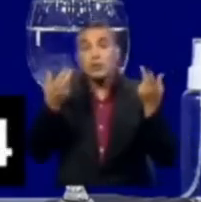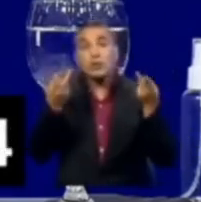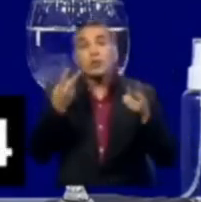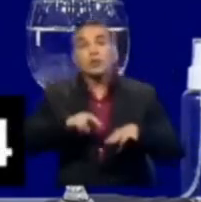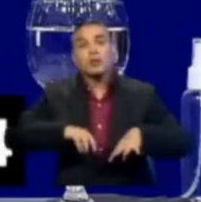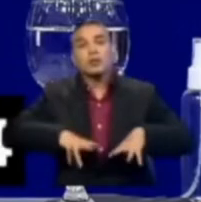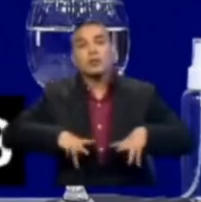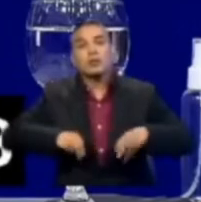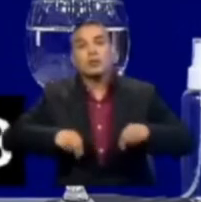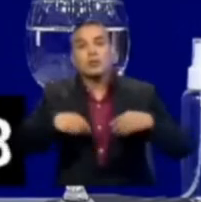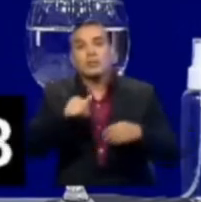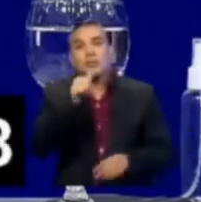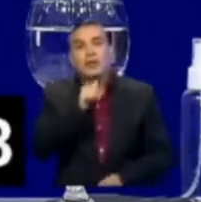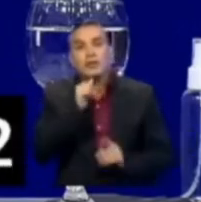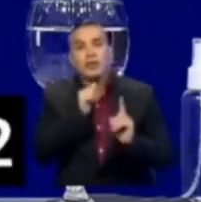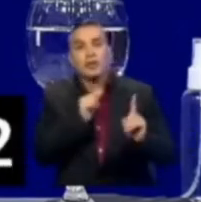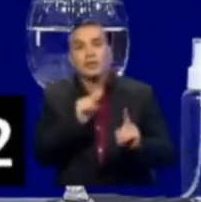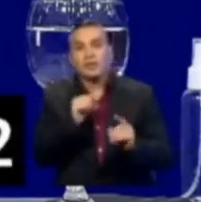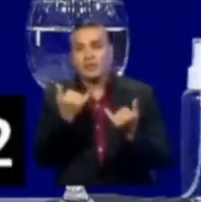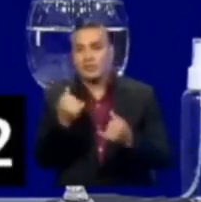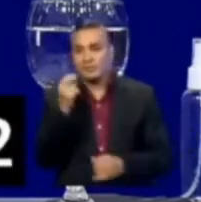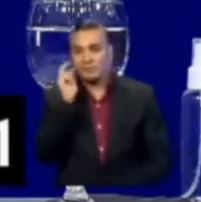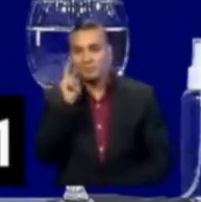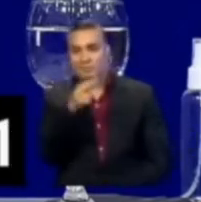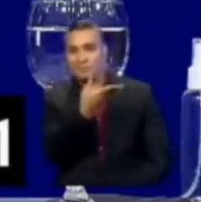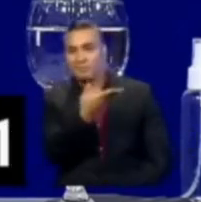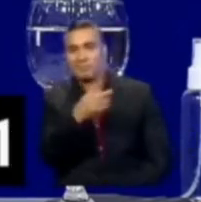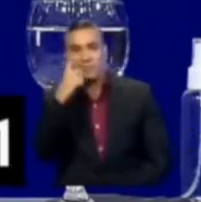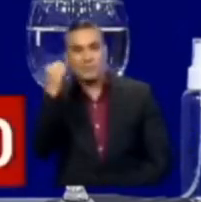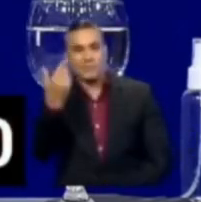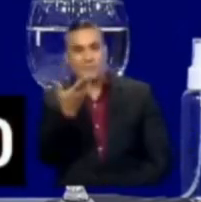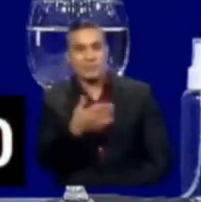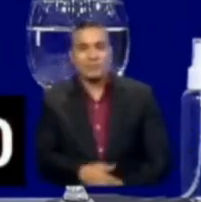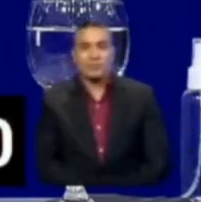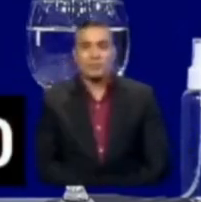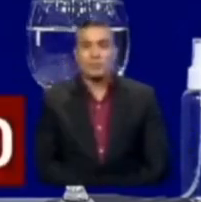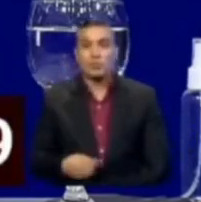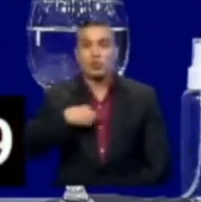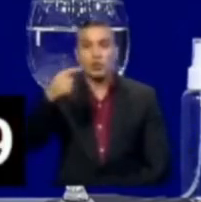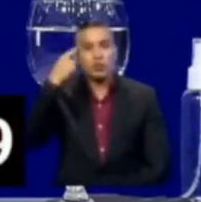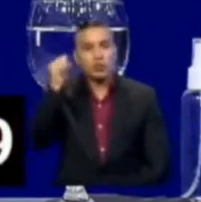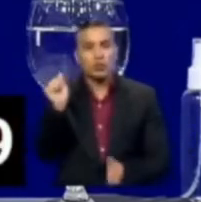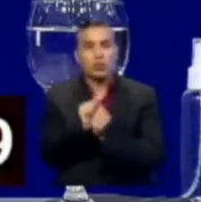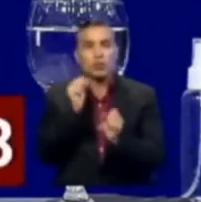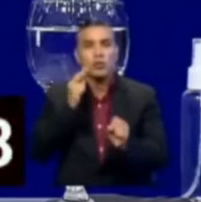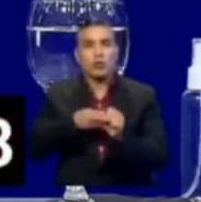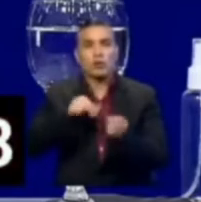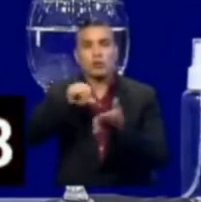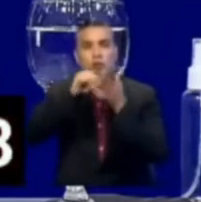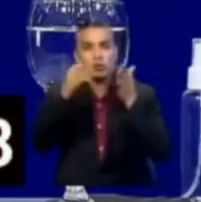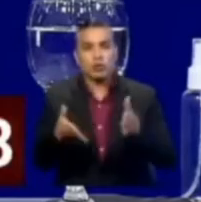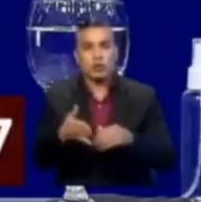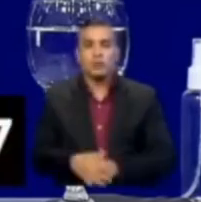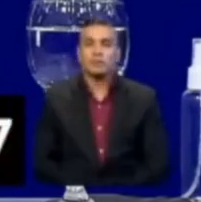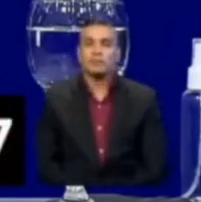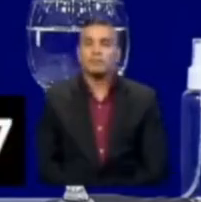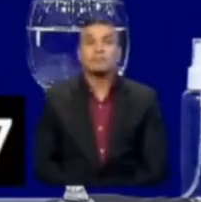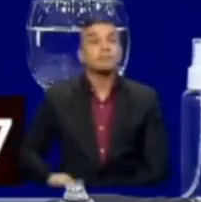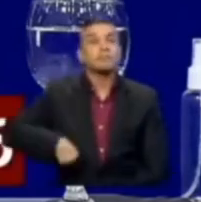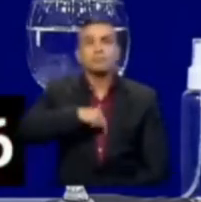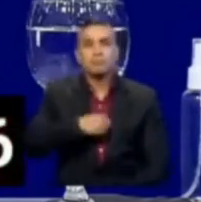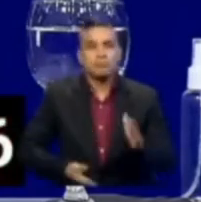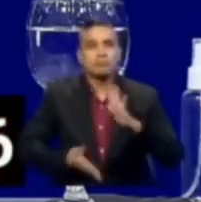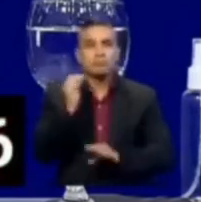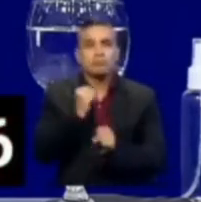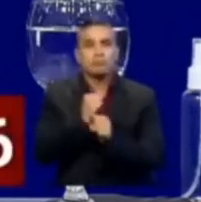la corrupción privada presente en esta sala. Voy a gobernar con participación ciudadana. Vamos a trabajar